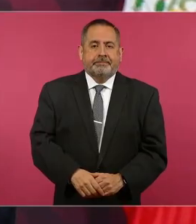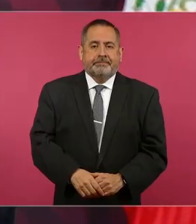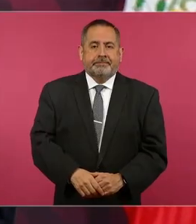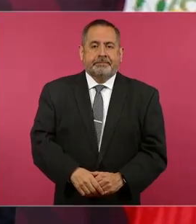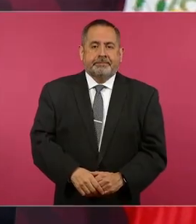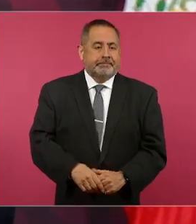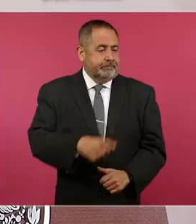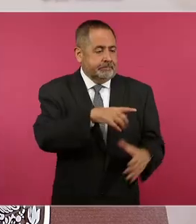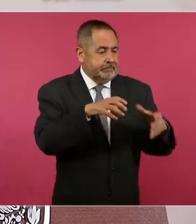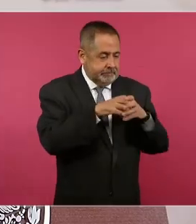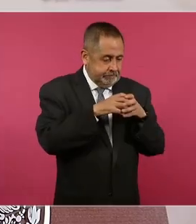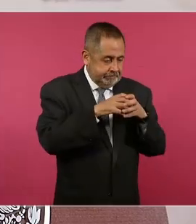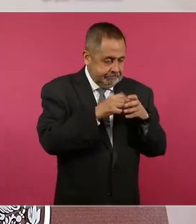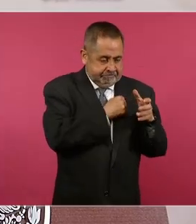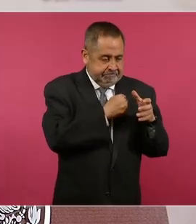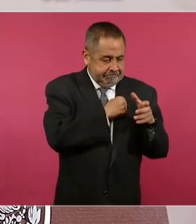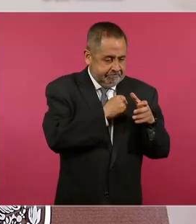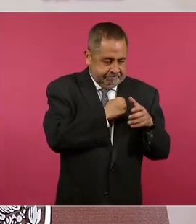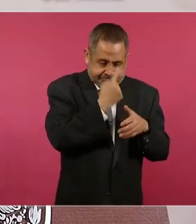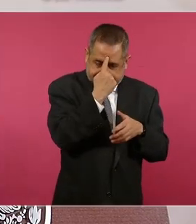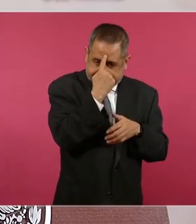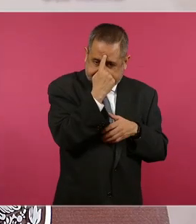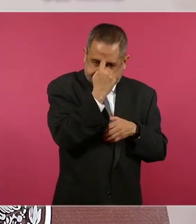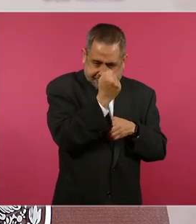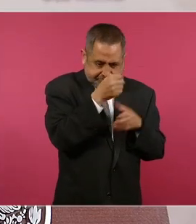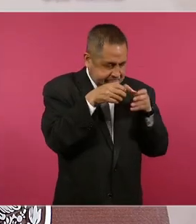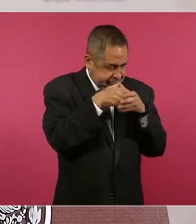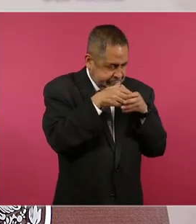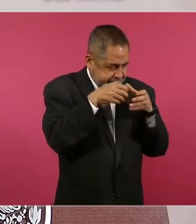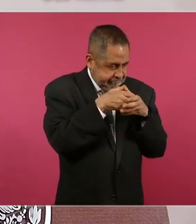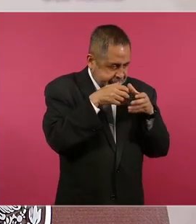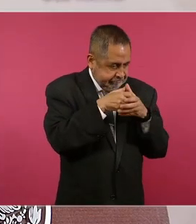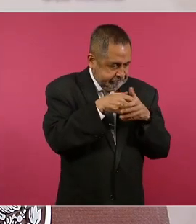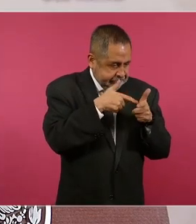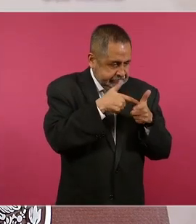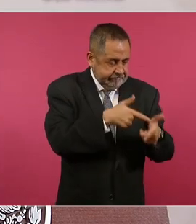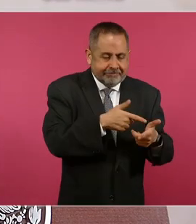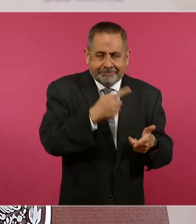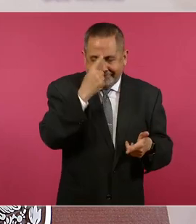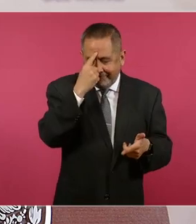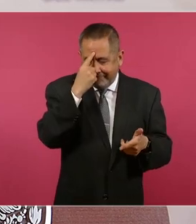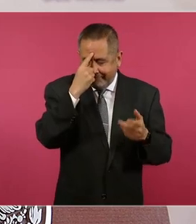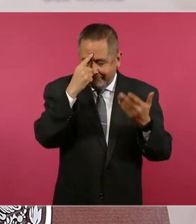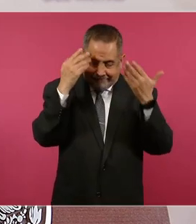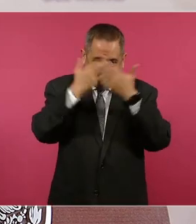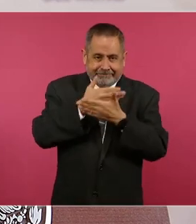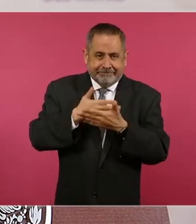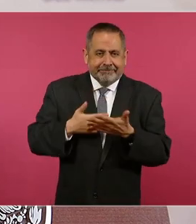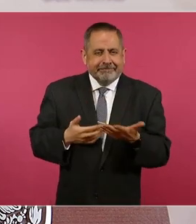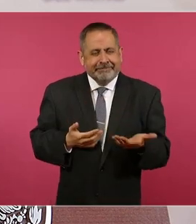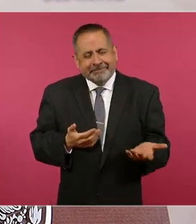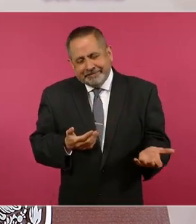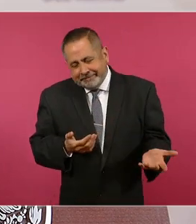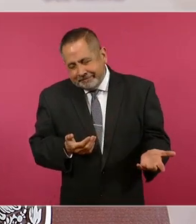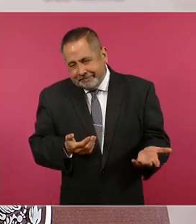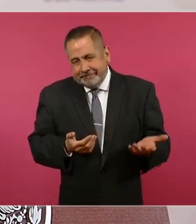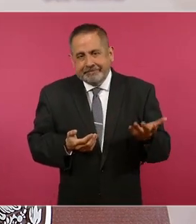fanatizan por completo pero